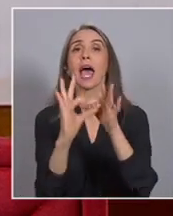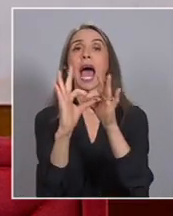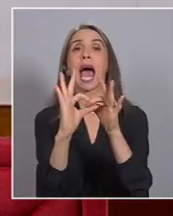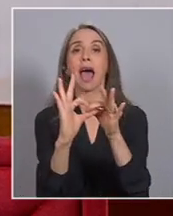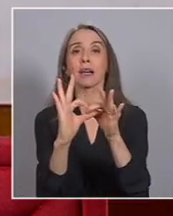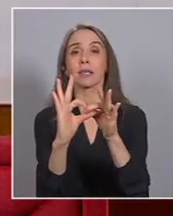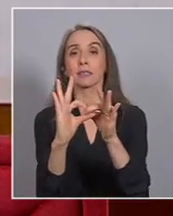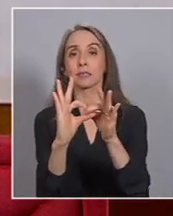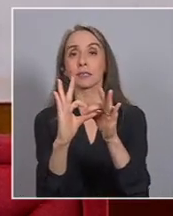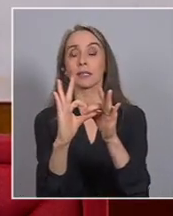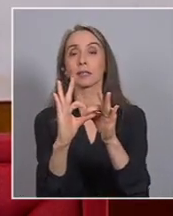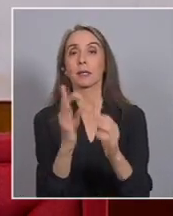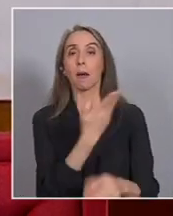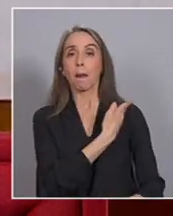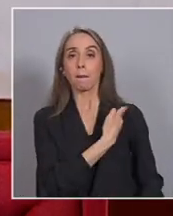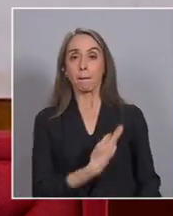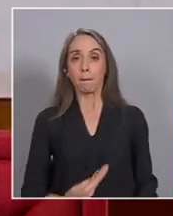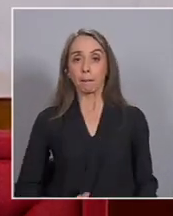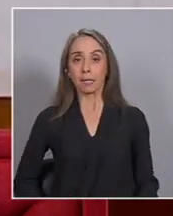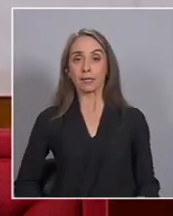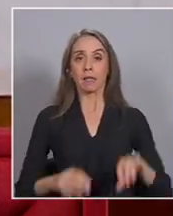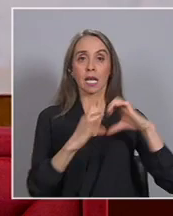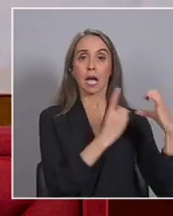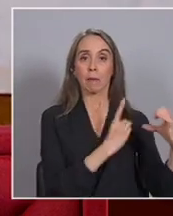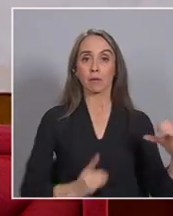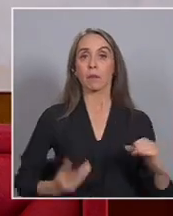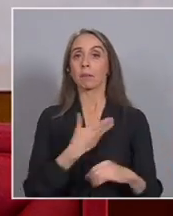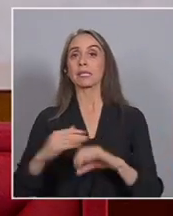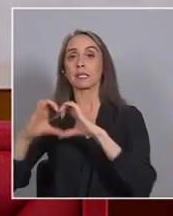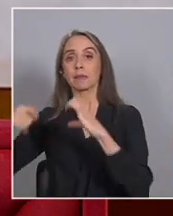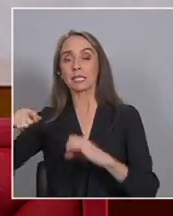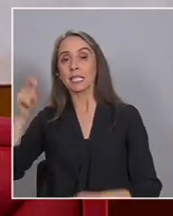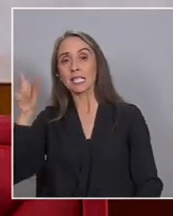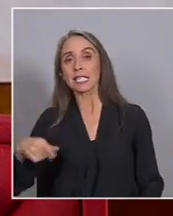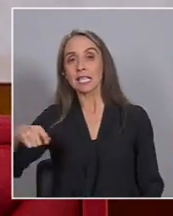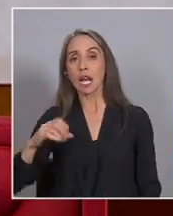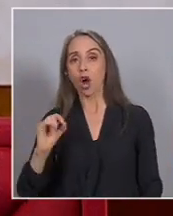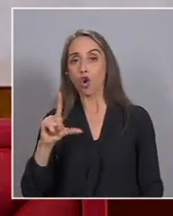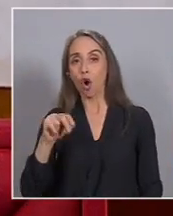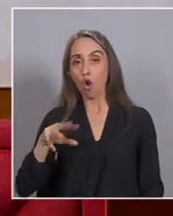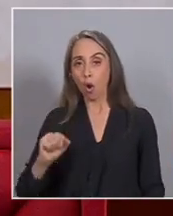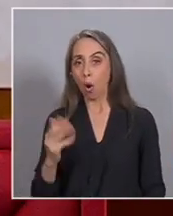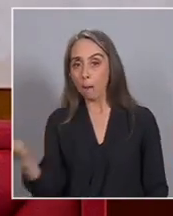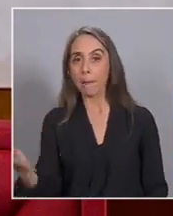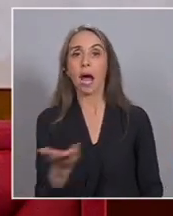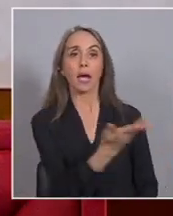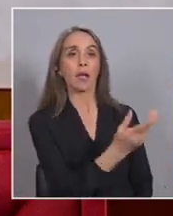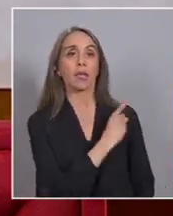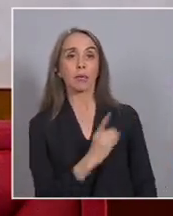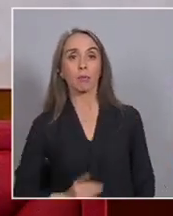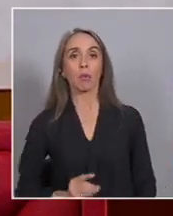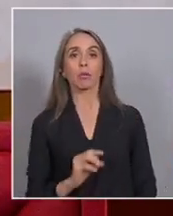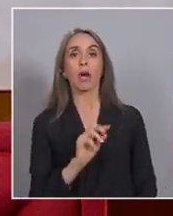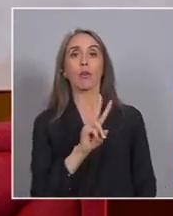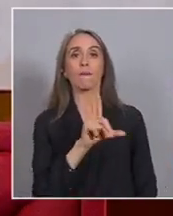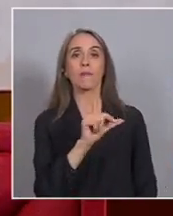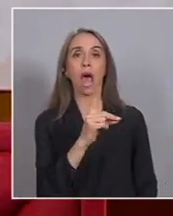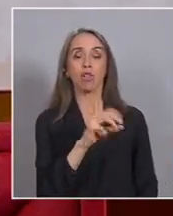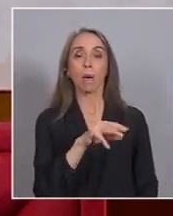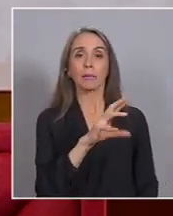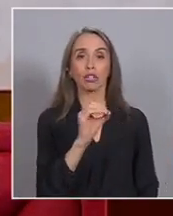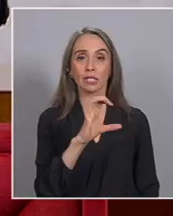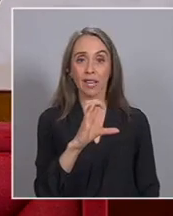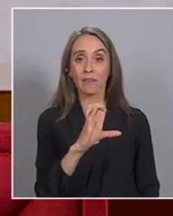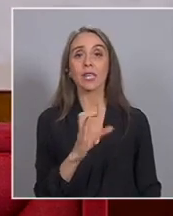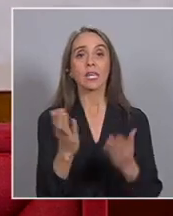agradecerles a los presidentes de las cámaras, al senador Juan Antonio Coloma, al diputado Vlado Mirosevic y a